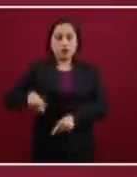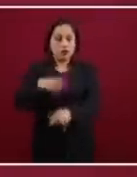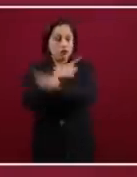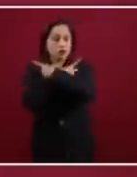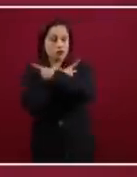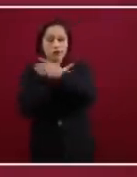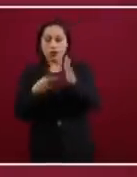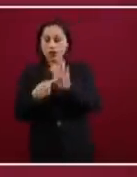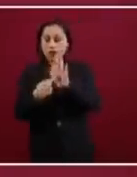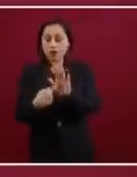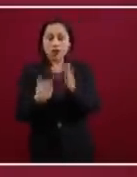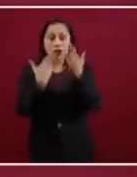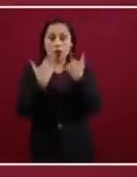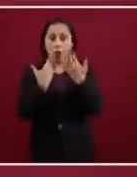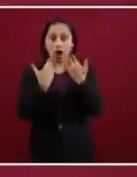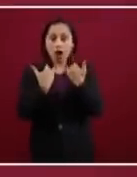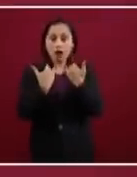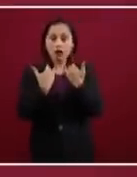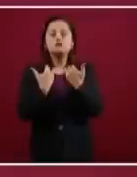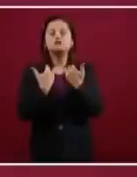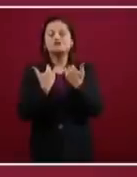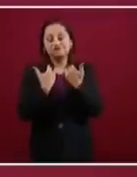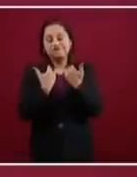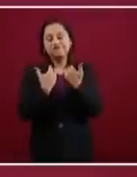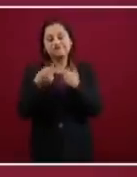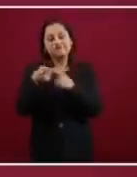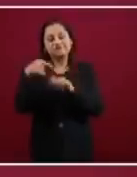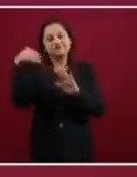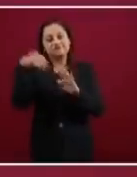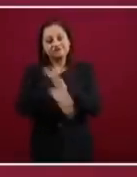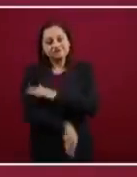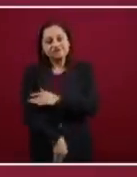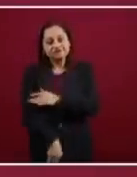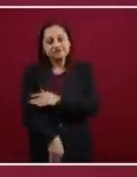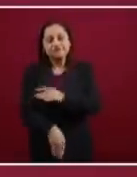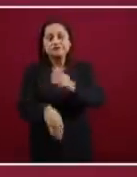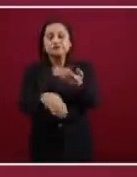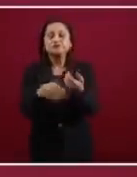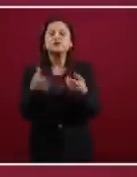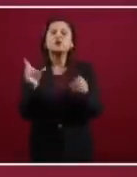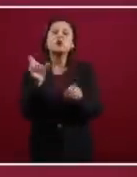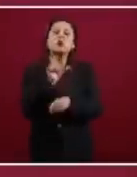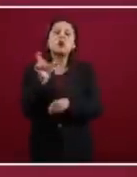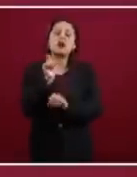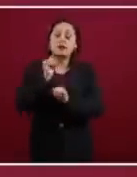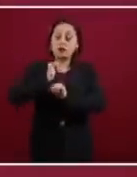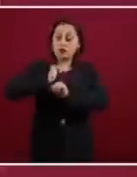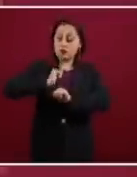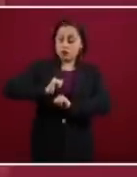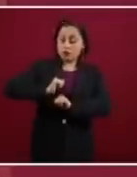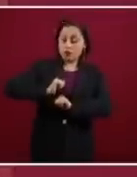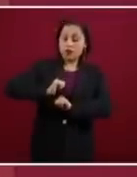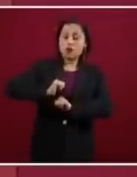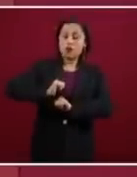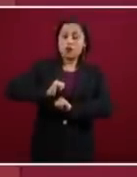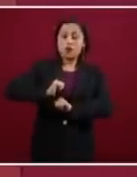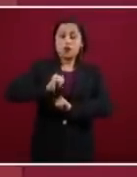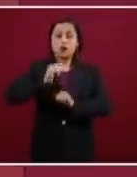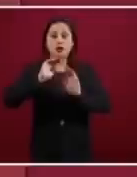cuando ya la delincuencia y la autoridad son lo mismo